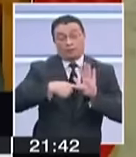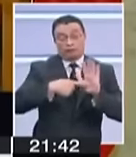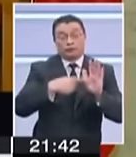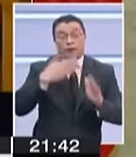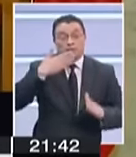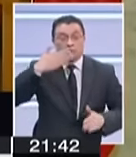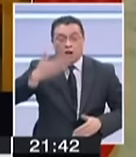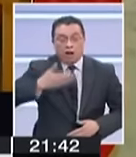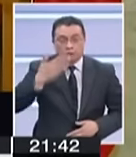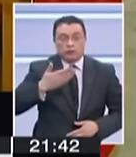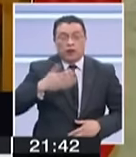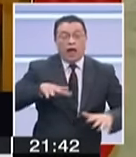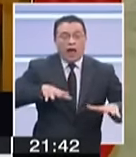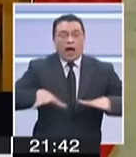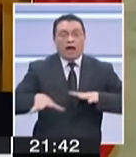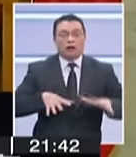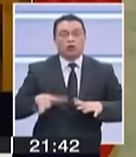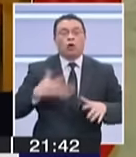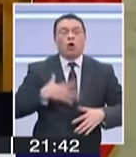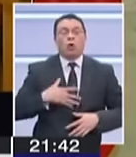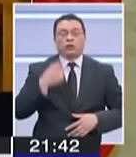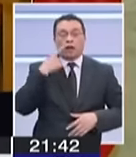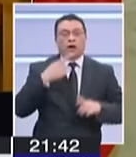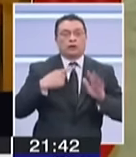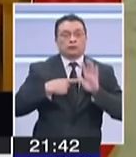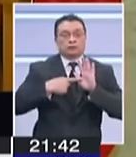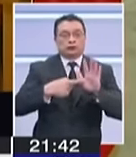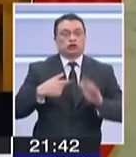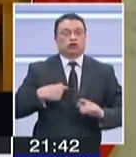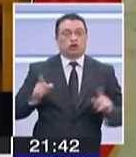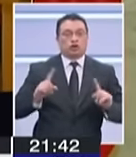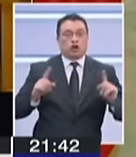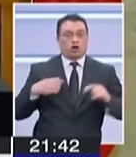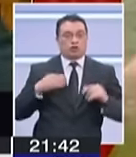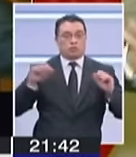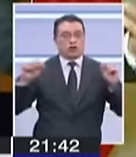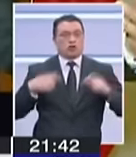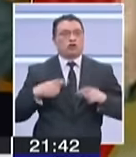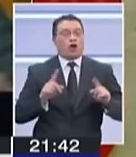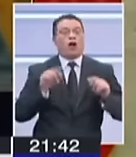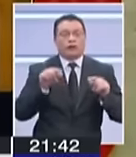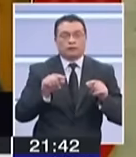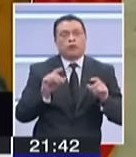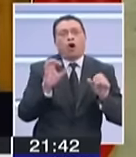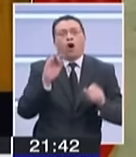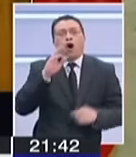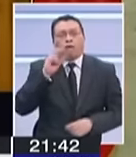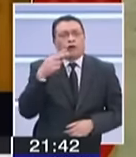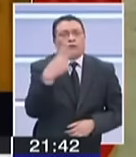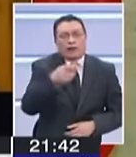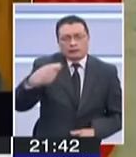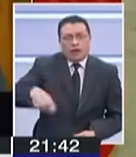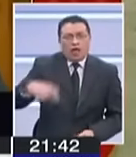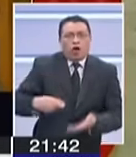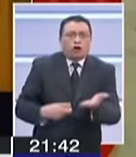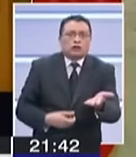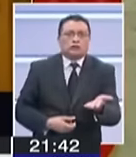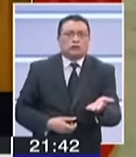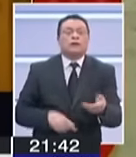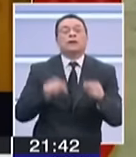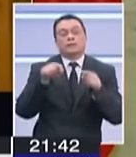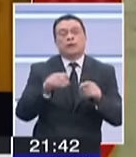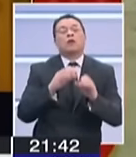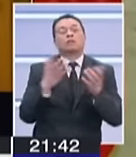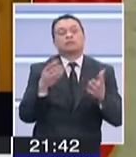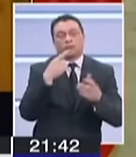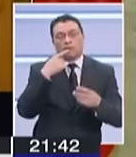discurso, de actitud, de tratar de aparentar lo que uno no es, ¿no es cierto?, en circunstancias que es evidente que es un político, junto a tantas declaraciones que yo